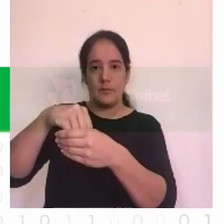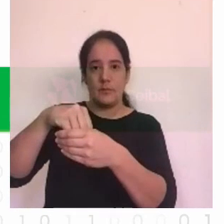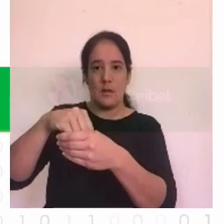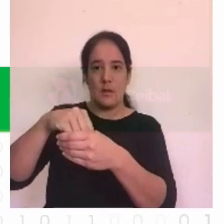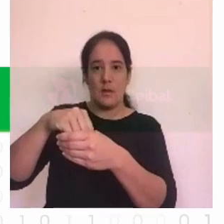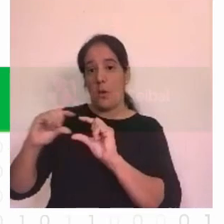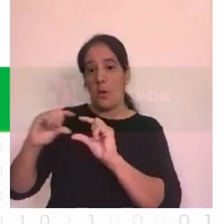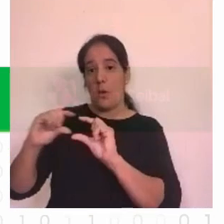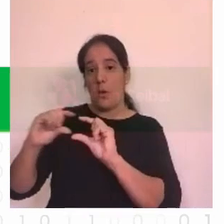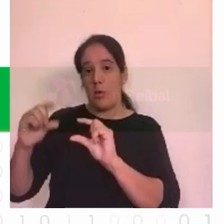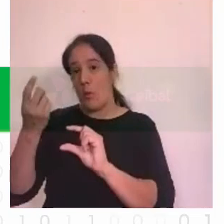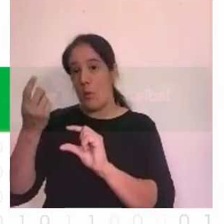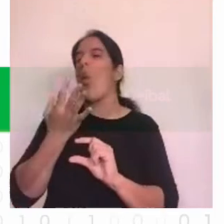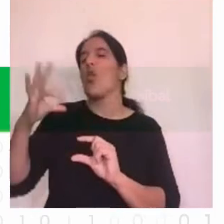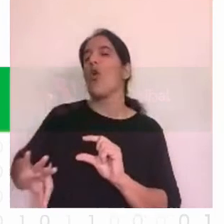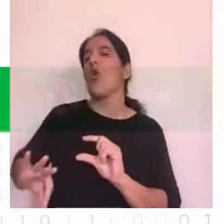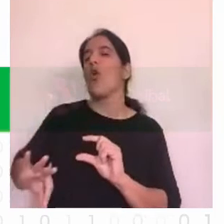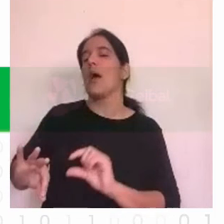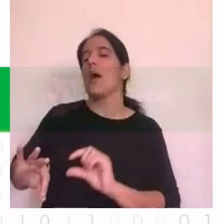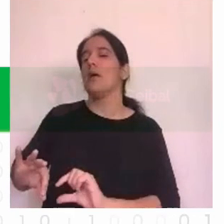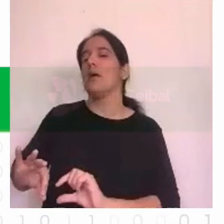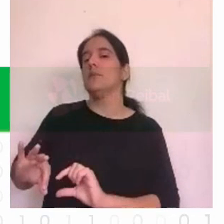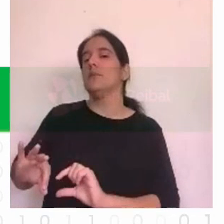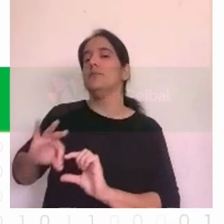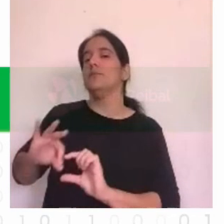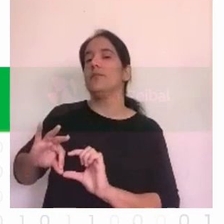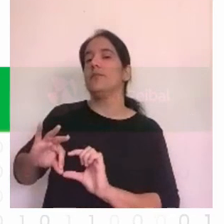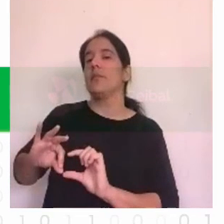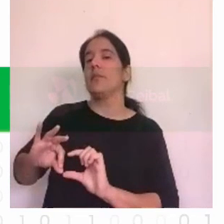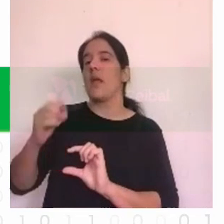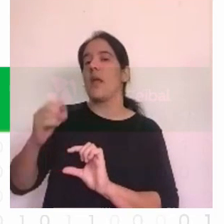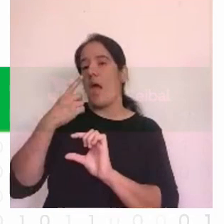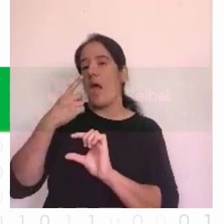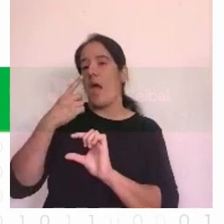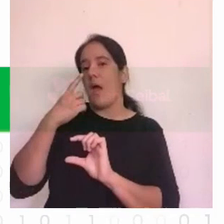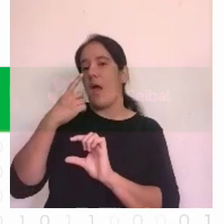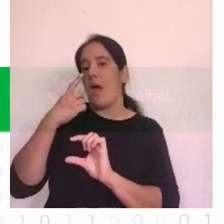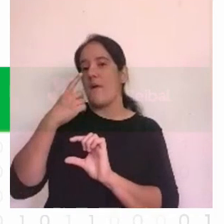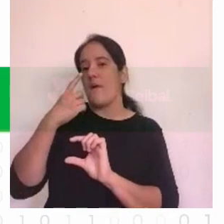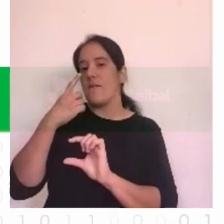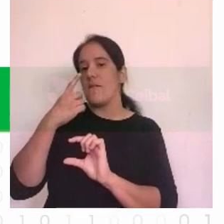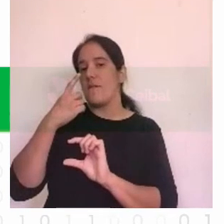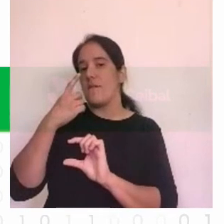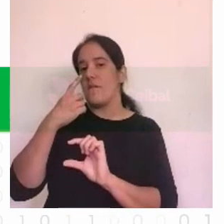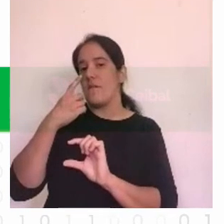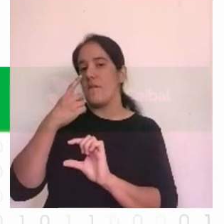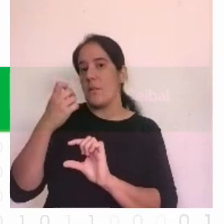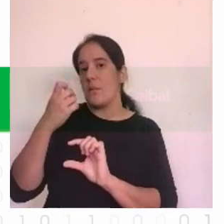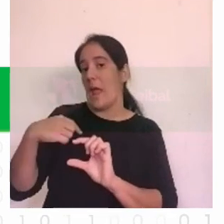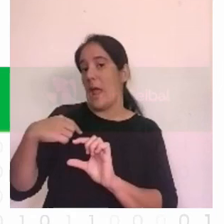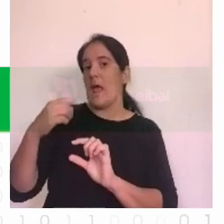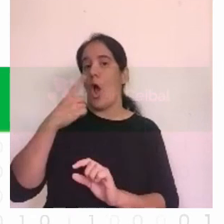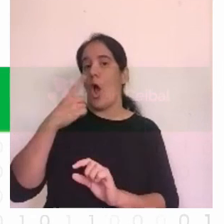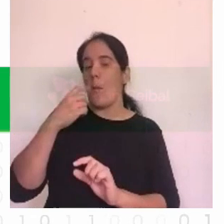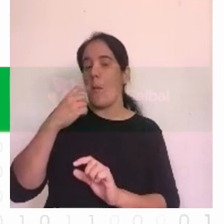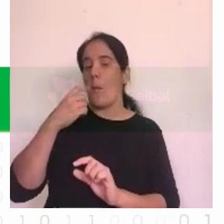misma población, vemos que el ingreso promedio es mayoritariamente mayor en la población masculina, que esto se podría deber a que tengan